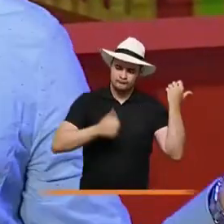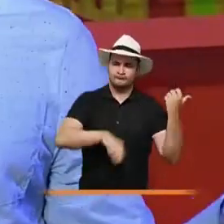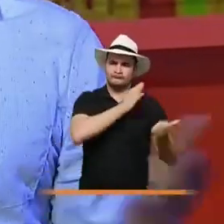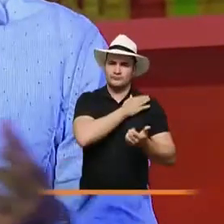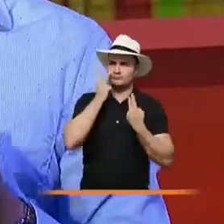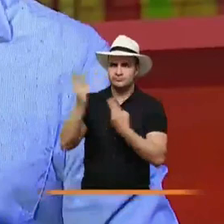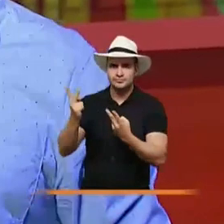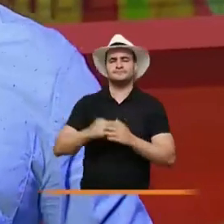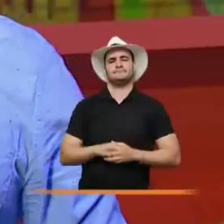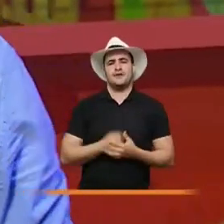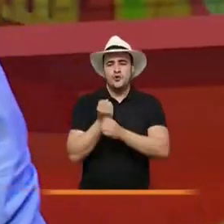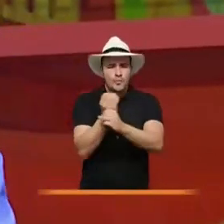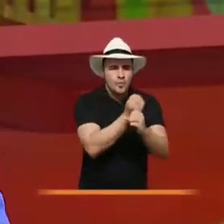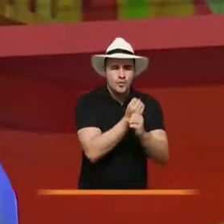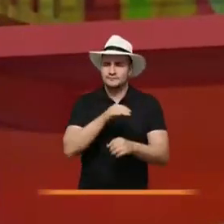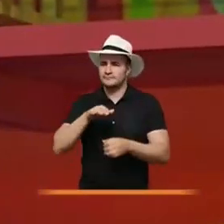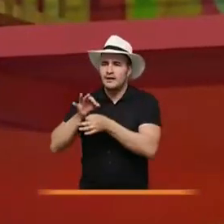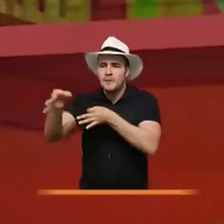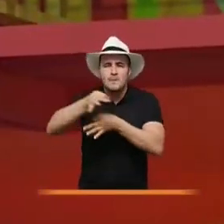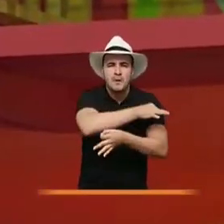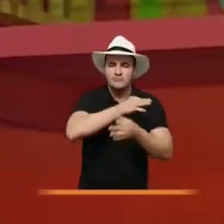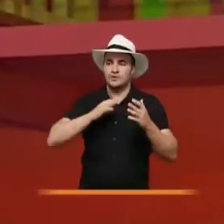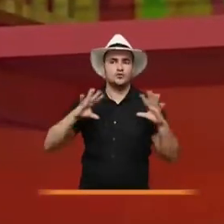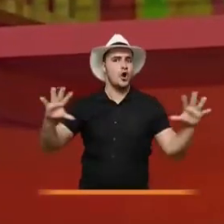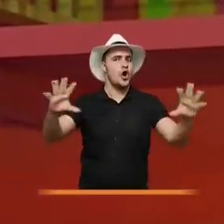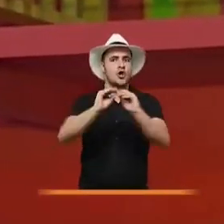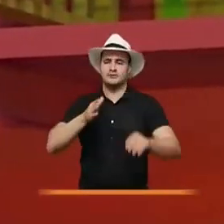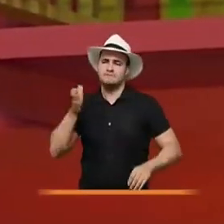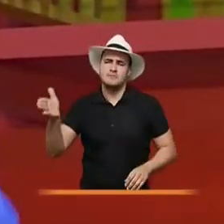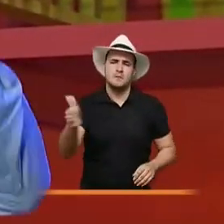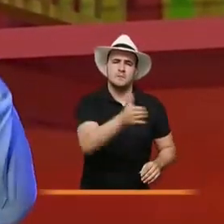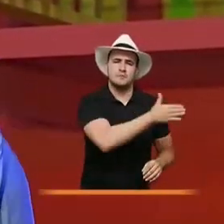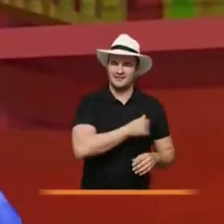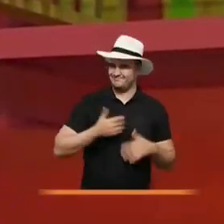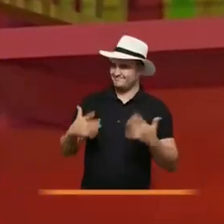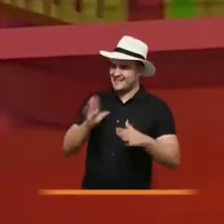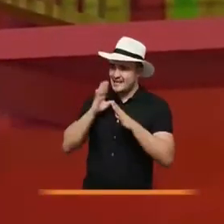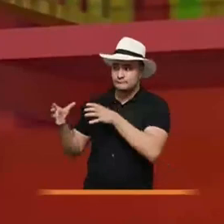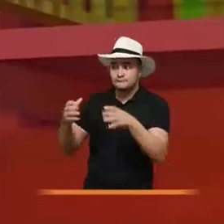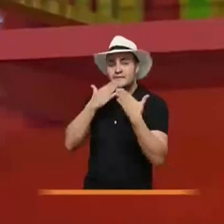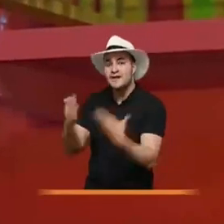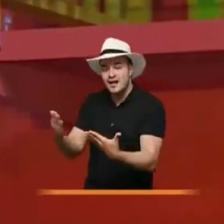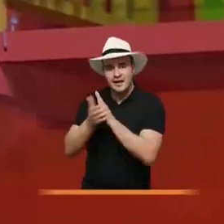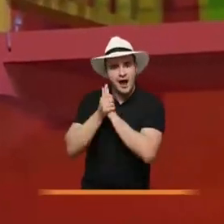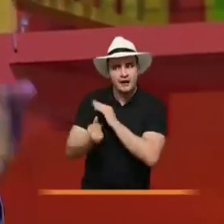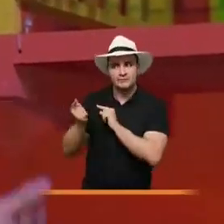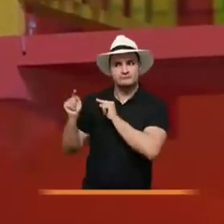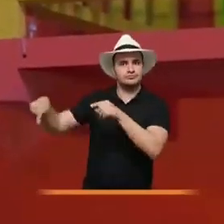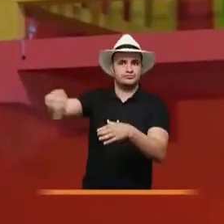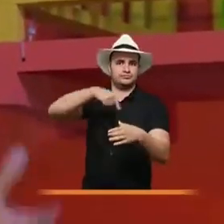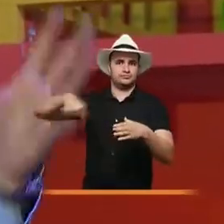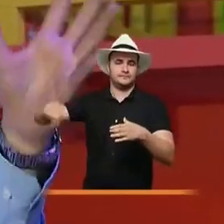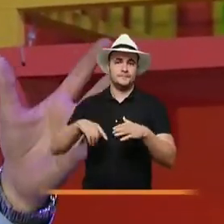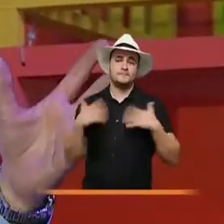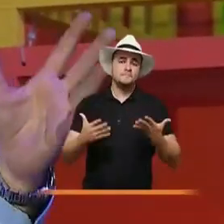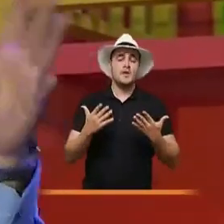llena de caravanas en las comunas y corregimientos y los artistas fueron los protagonistas allí estuvieron nuestros probadores muchos de ellos juveniles